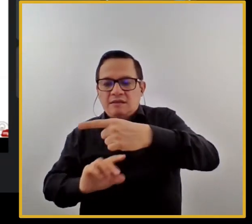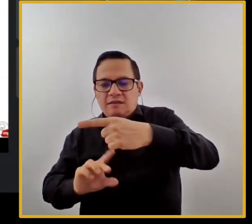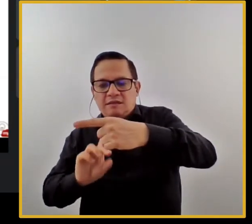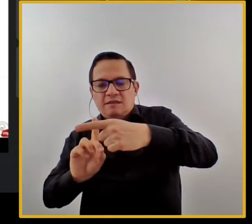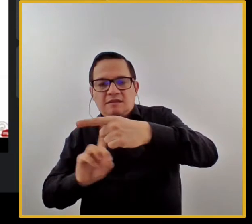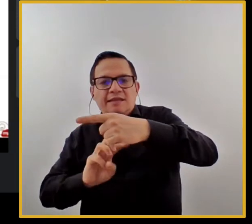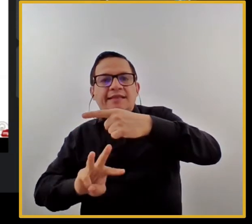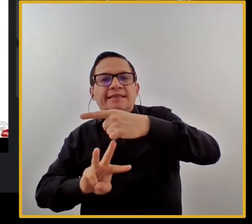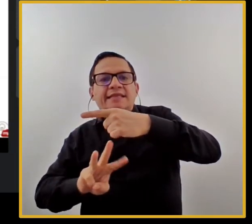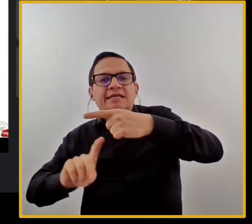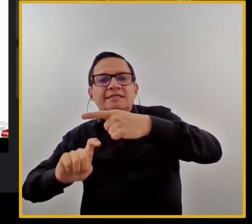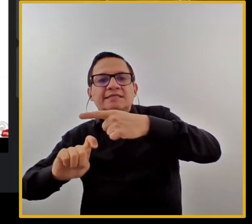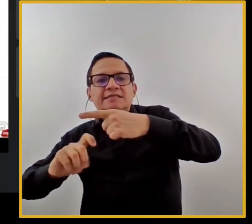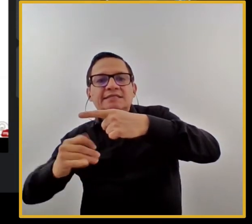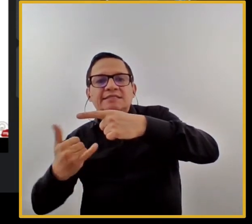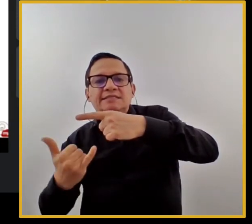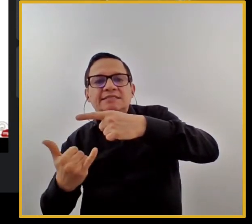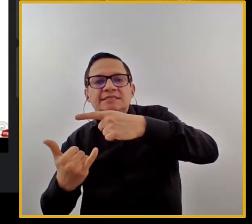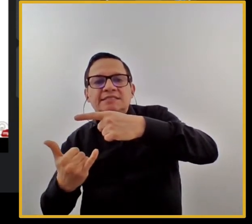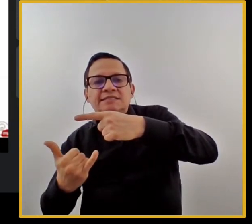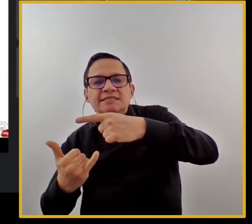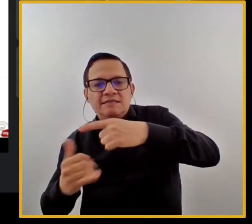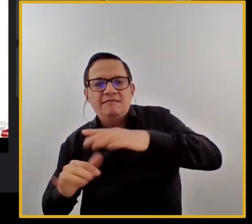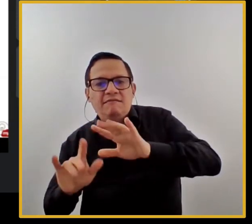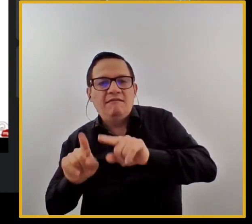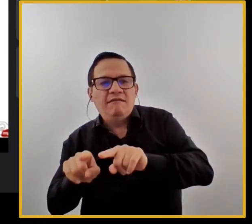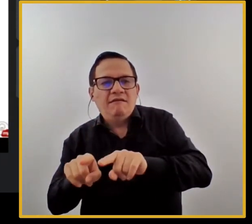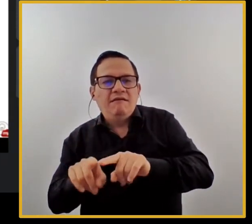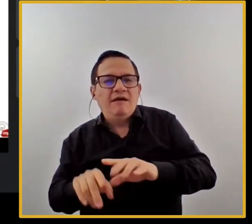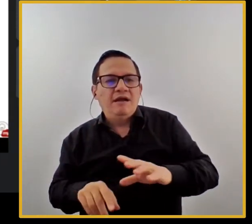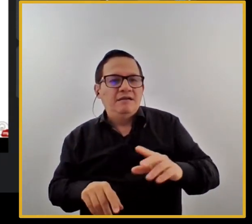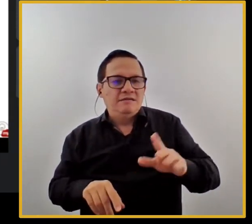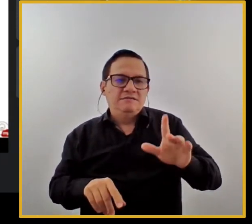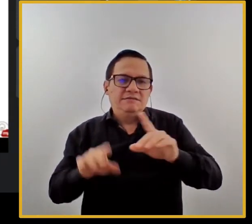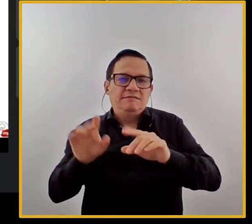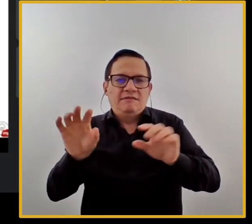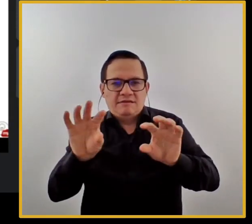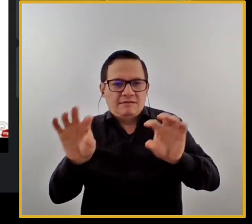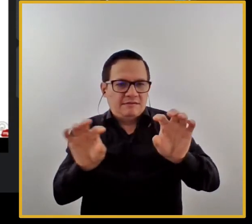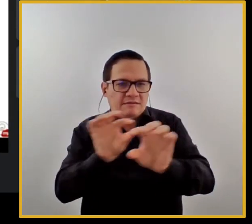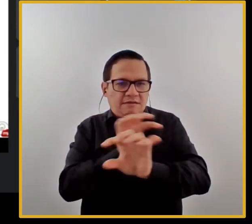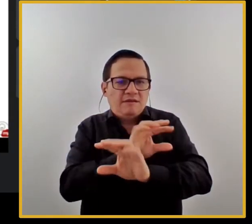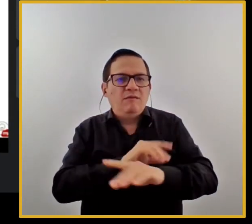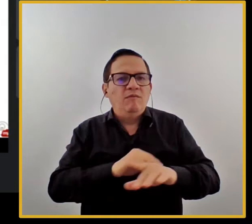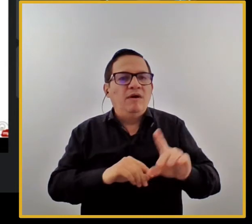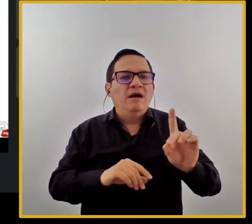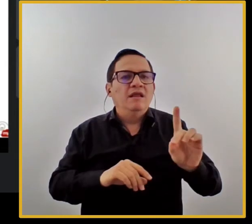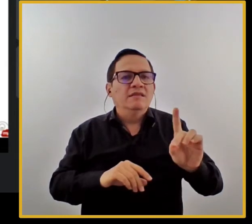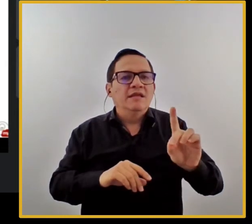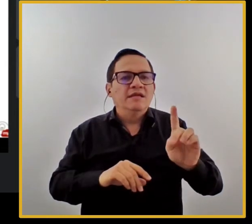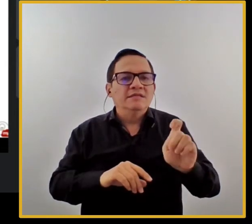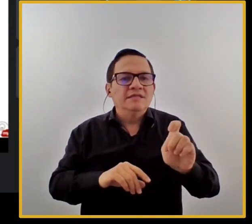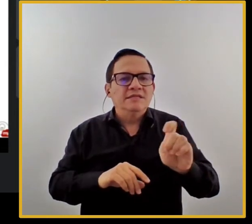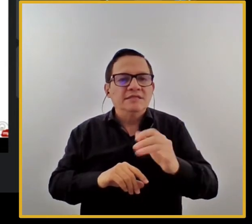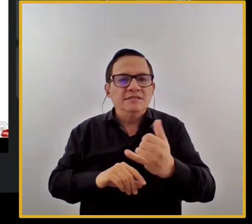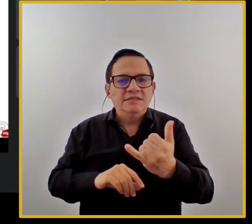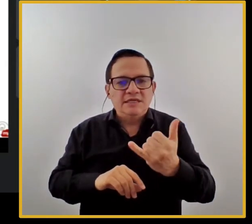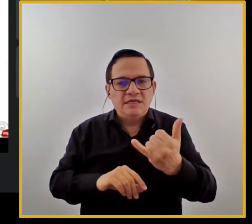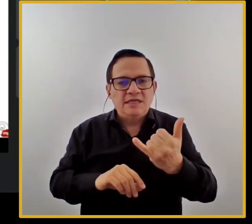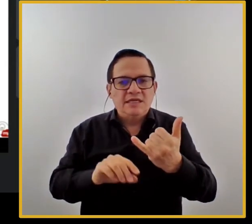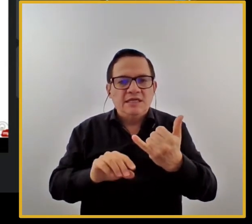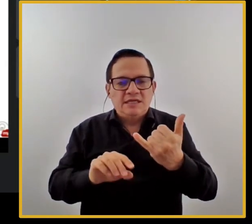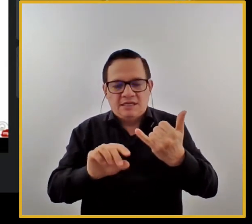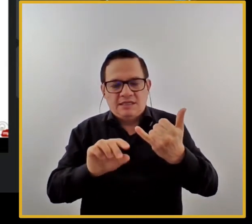3xy por ese diferencial de y es igual a tener a